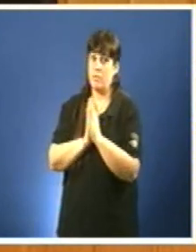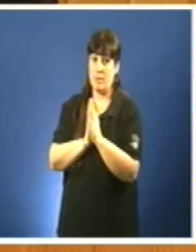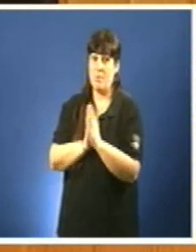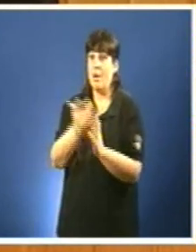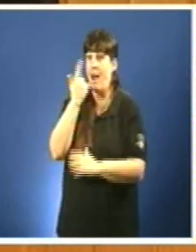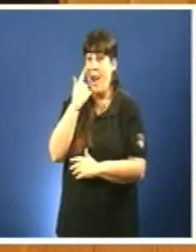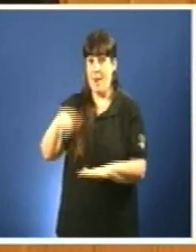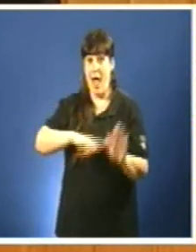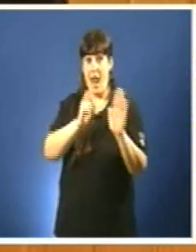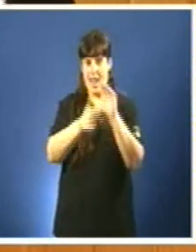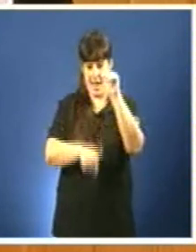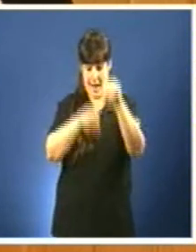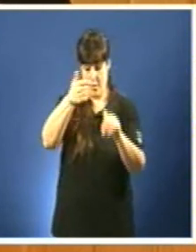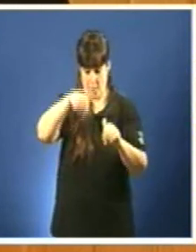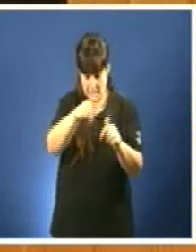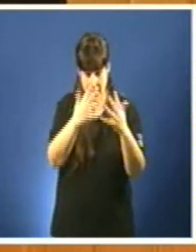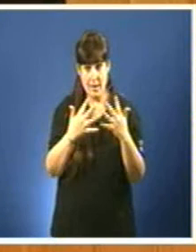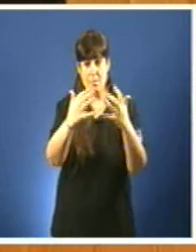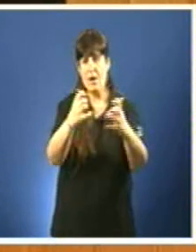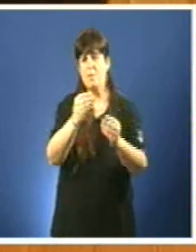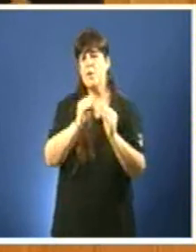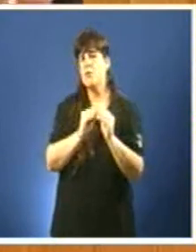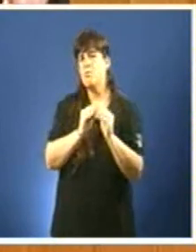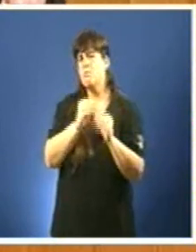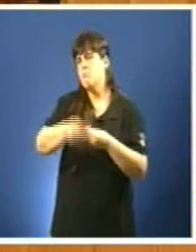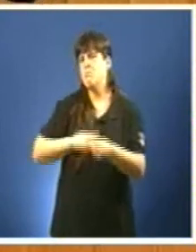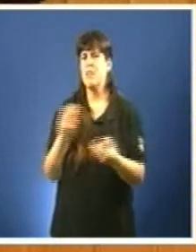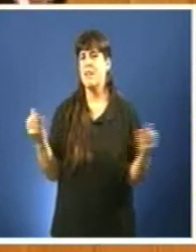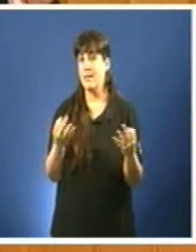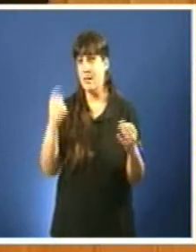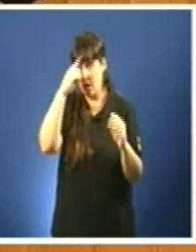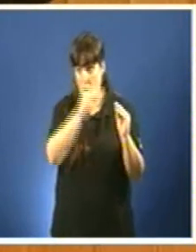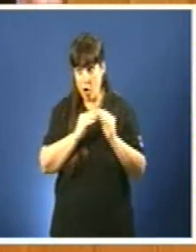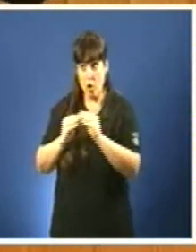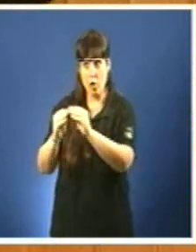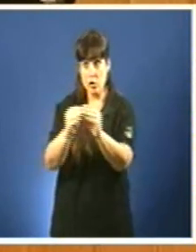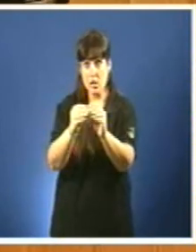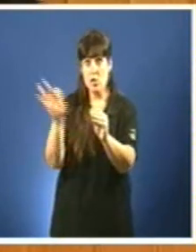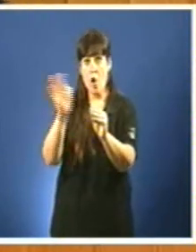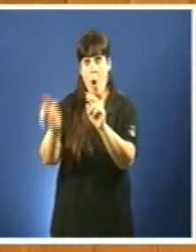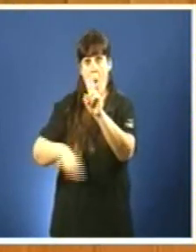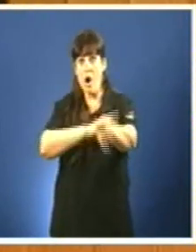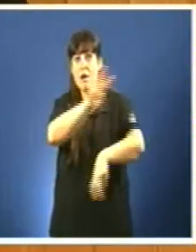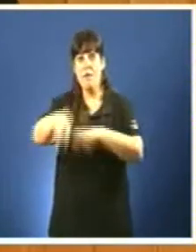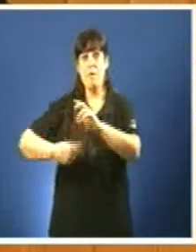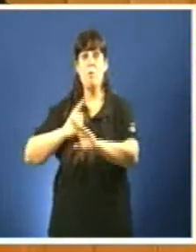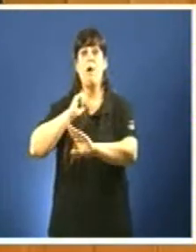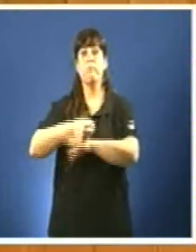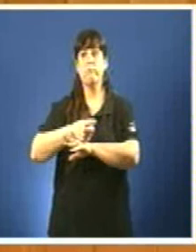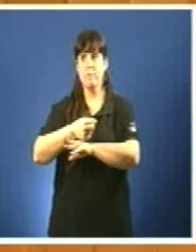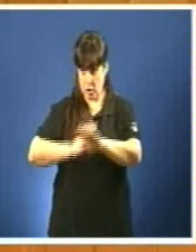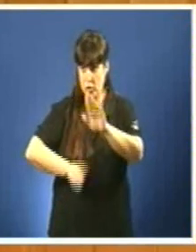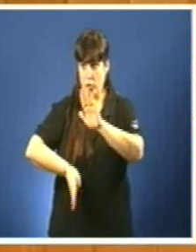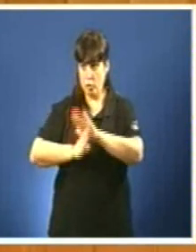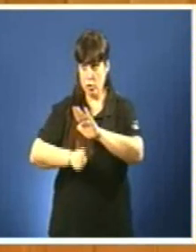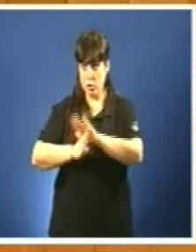de eleccións ao Parlamento de Galiza. Fala continuamente de consenso, sigue pretendendo reformala unilateralmente e en beneficio